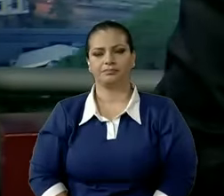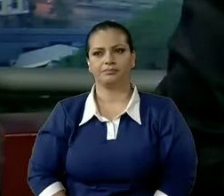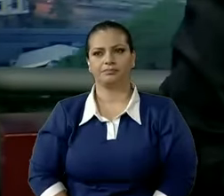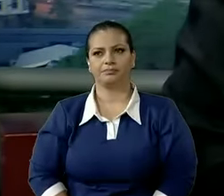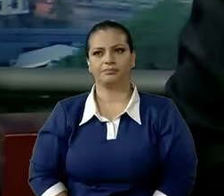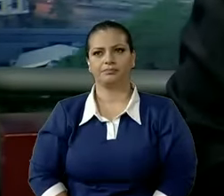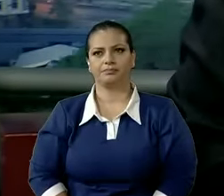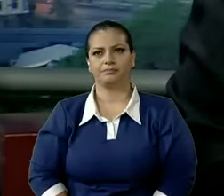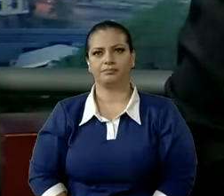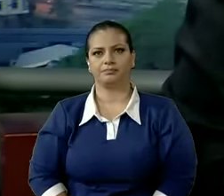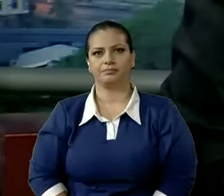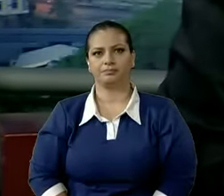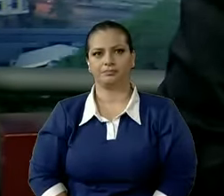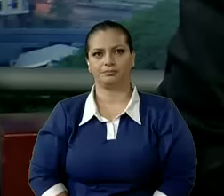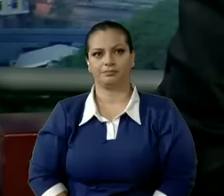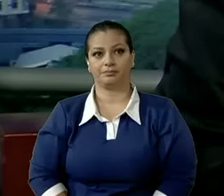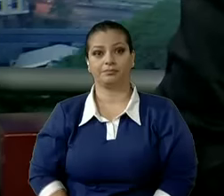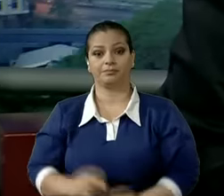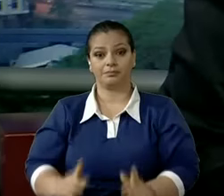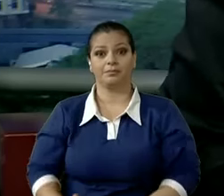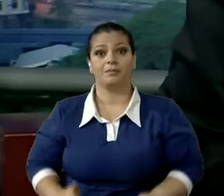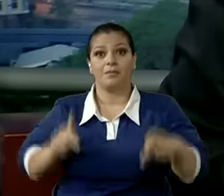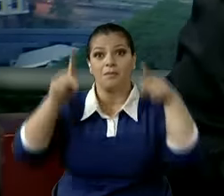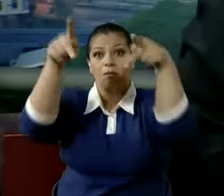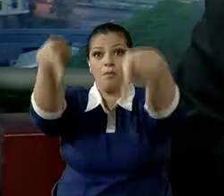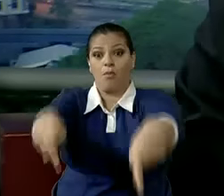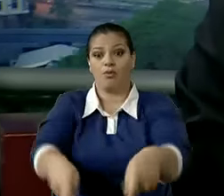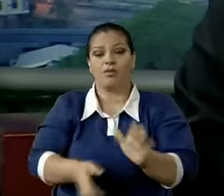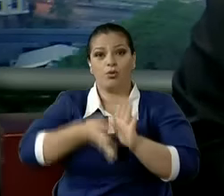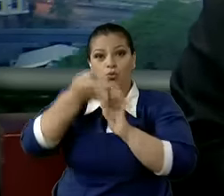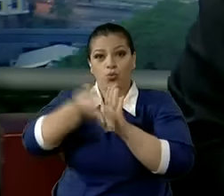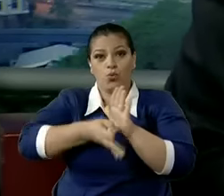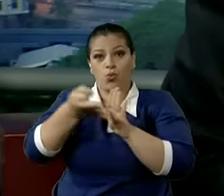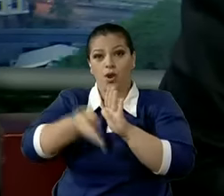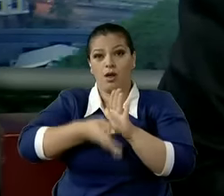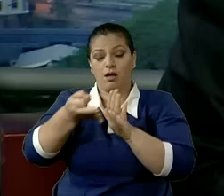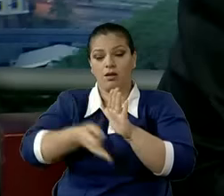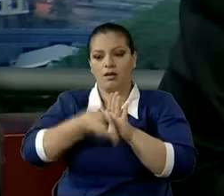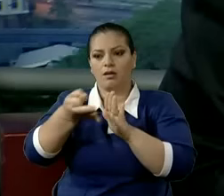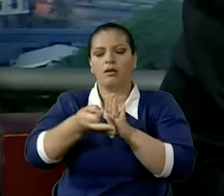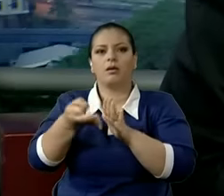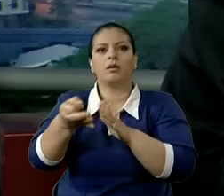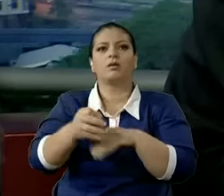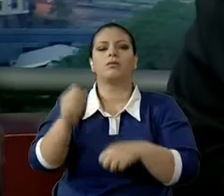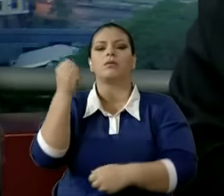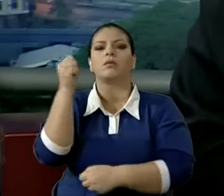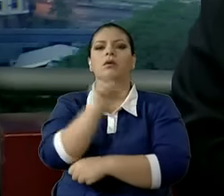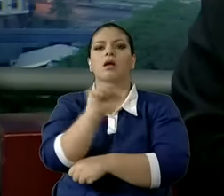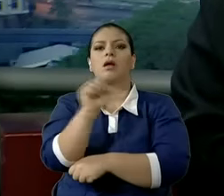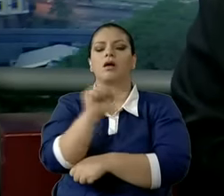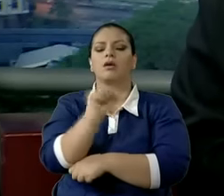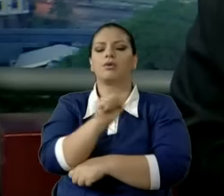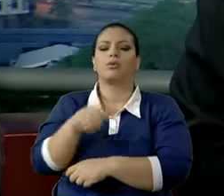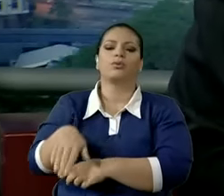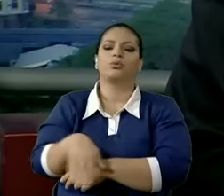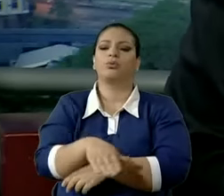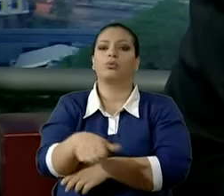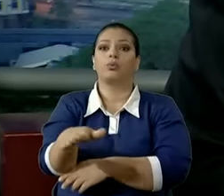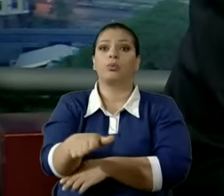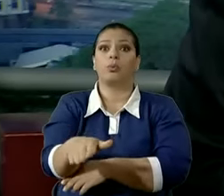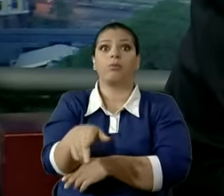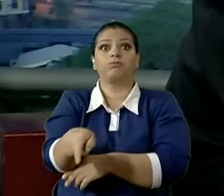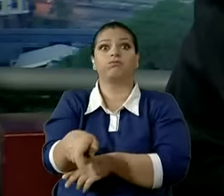en un tramo del puente de la Unidad Nacional entre La Puntilla y el Cantón Durán. No se registraron heridos o pérdidas de vidas humanas.